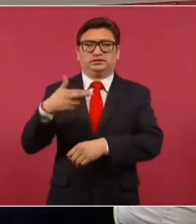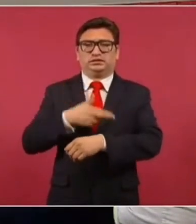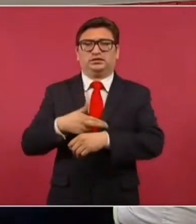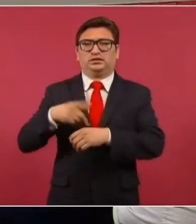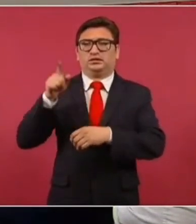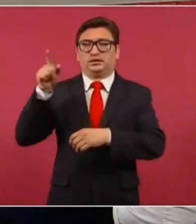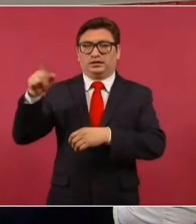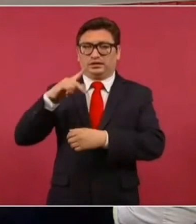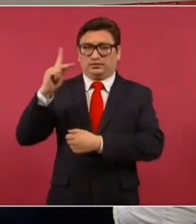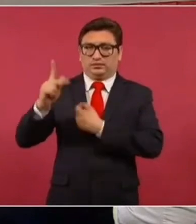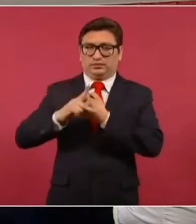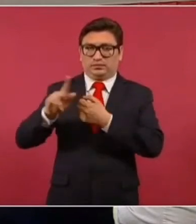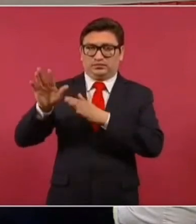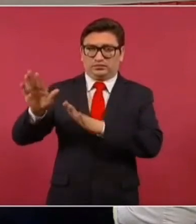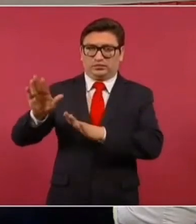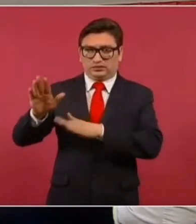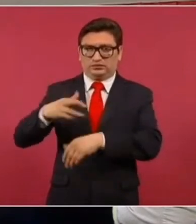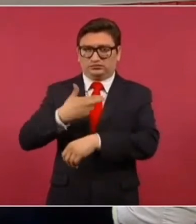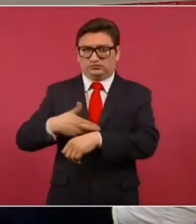sus países.